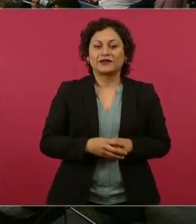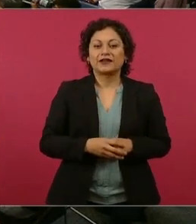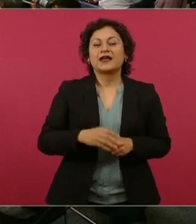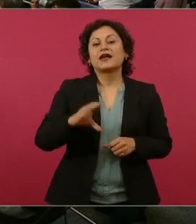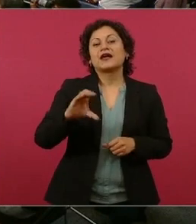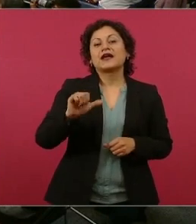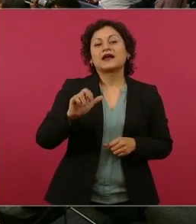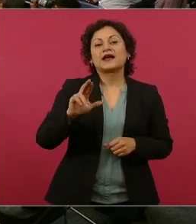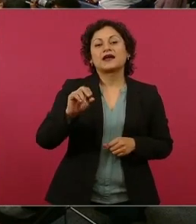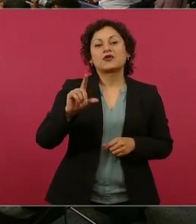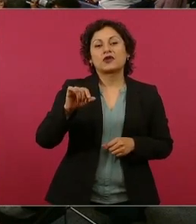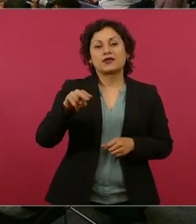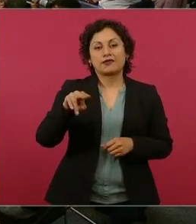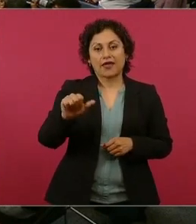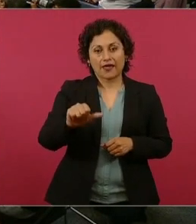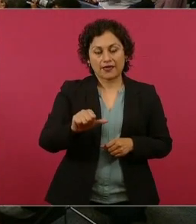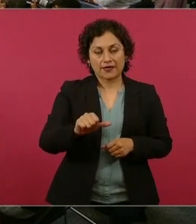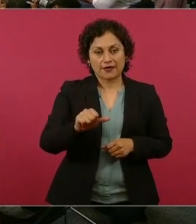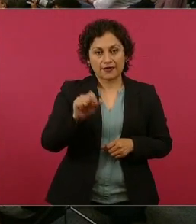Carolina.